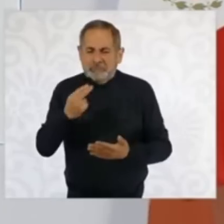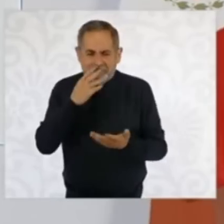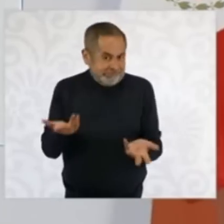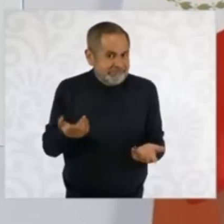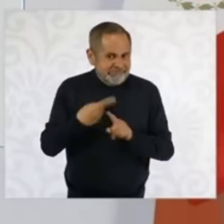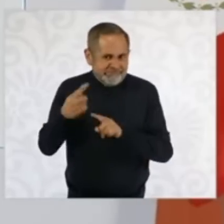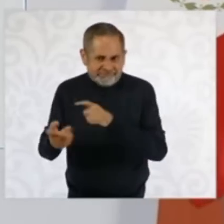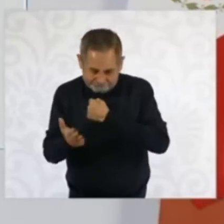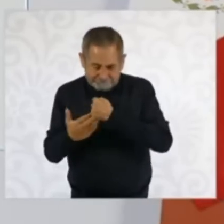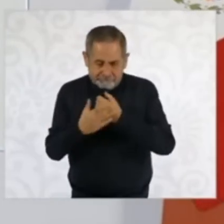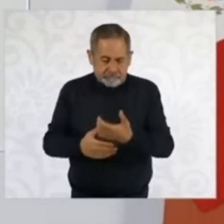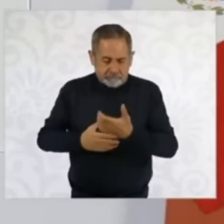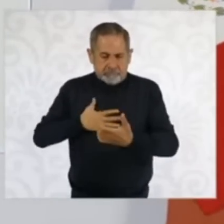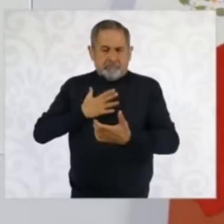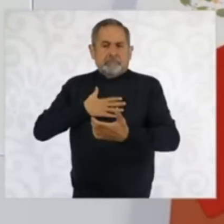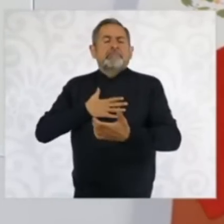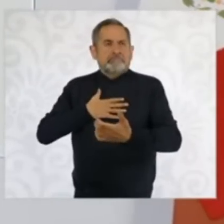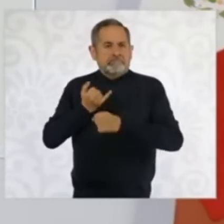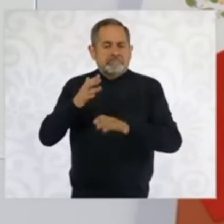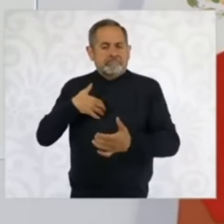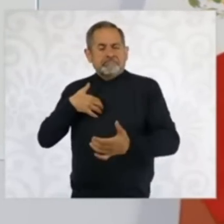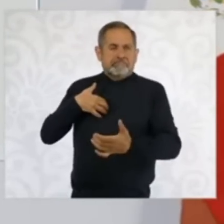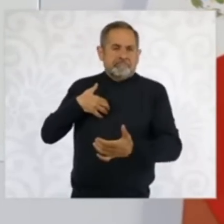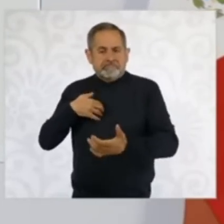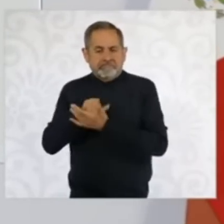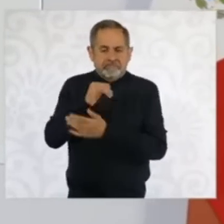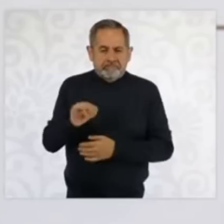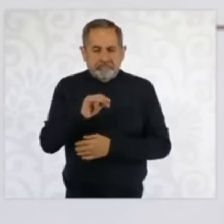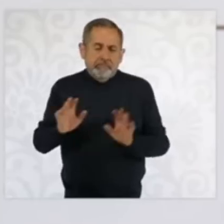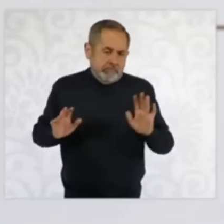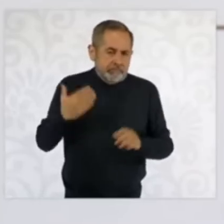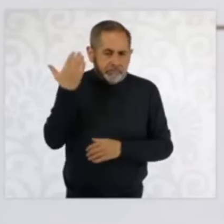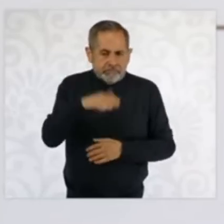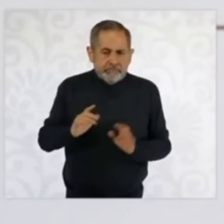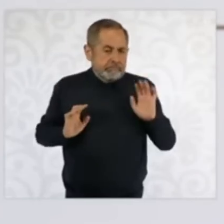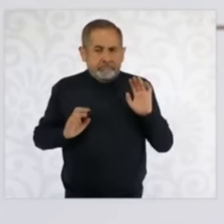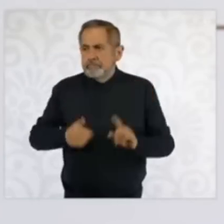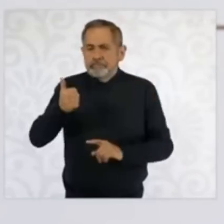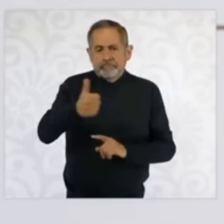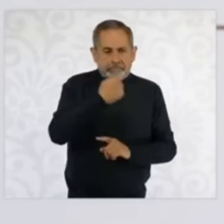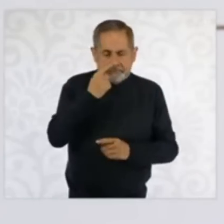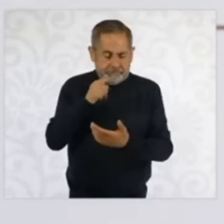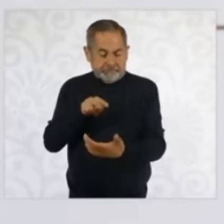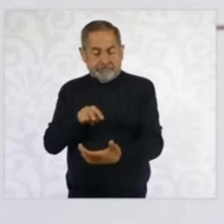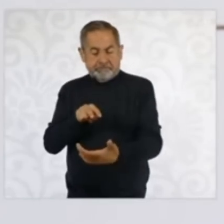azúcar. Entonces, pues es información necesaria para poder saber si uno